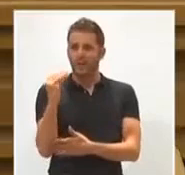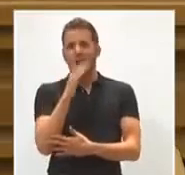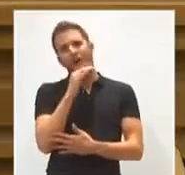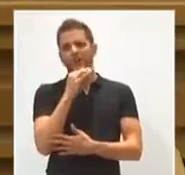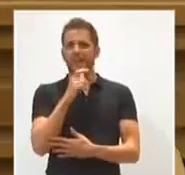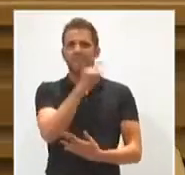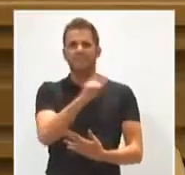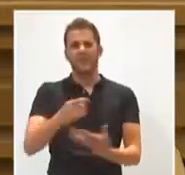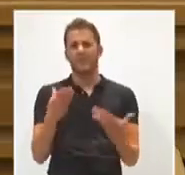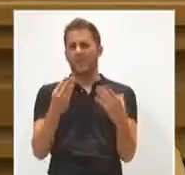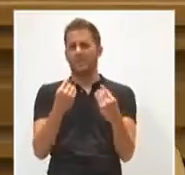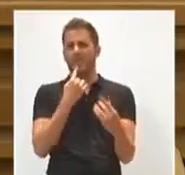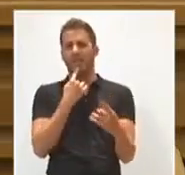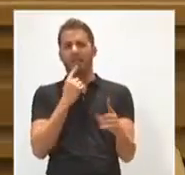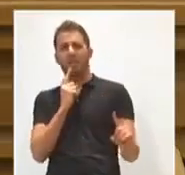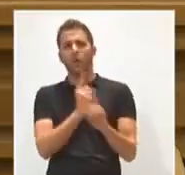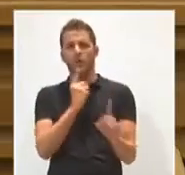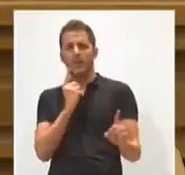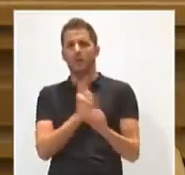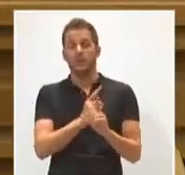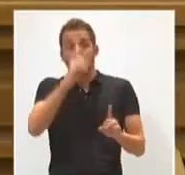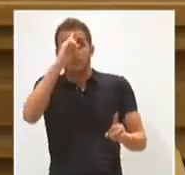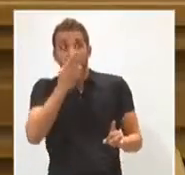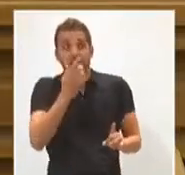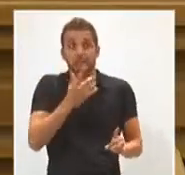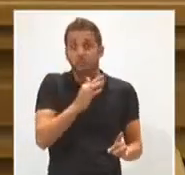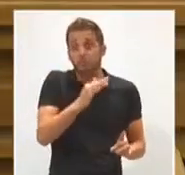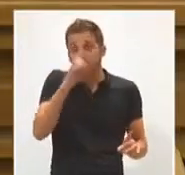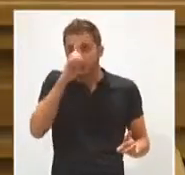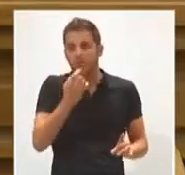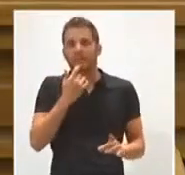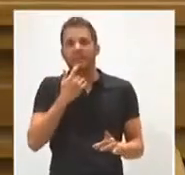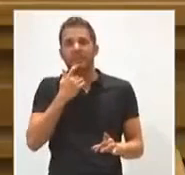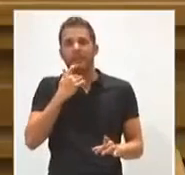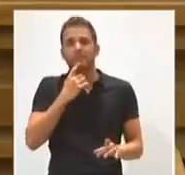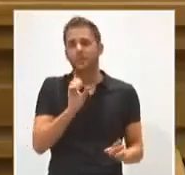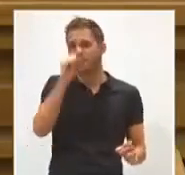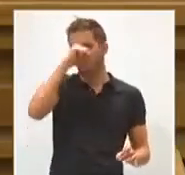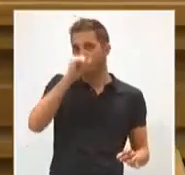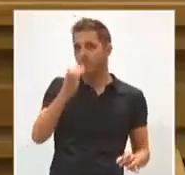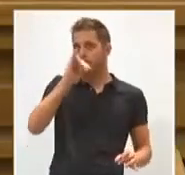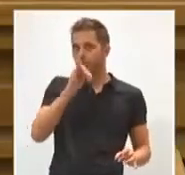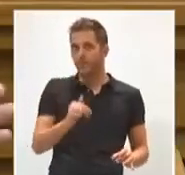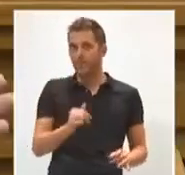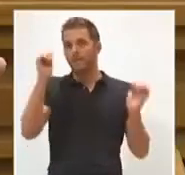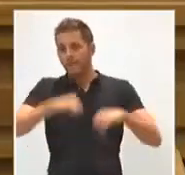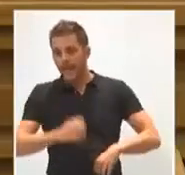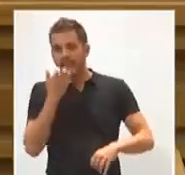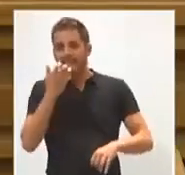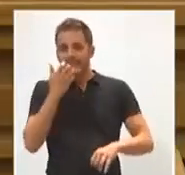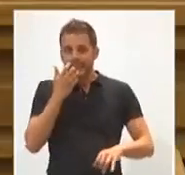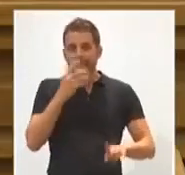mucha gente porque no sé si eso se dará audiencia con algunos botellones vale está bien y si son violentos peor yo tampoco lo voy a apoyar